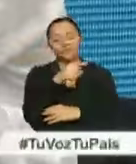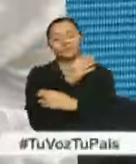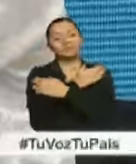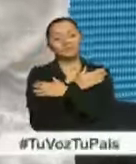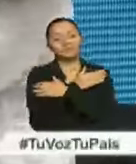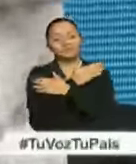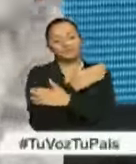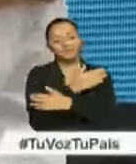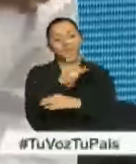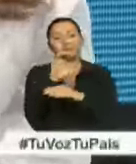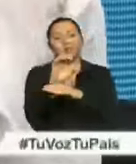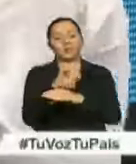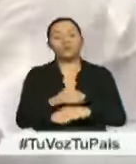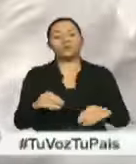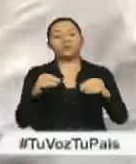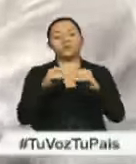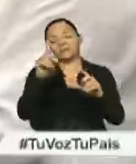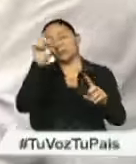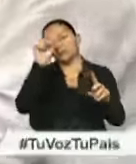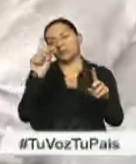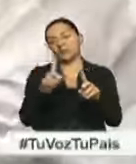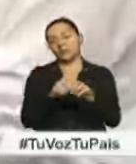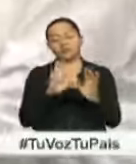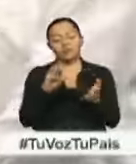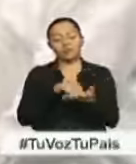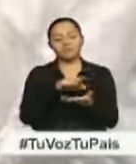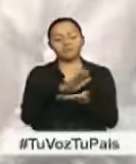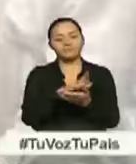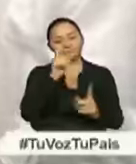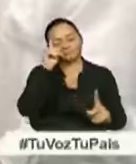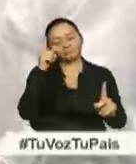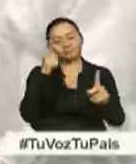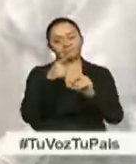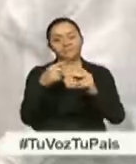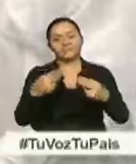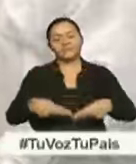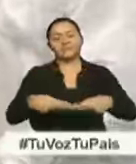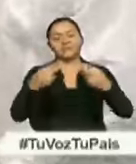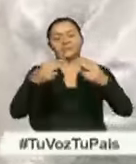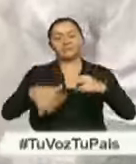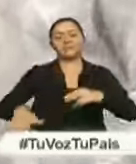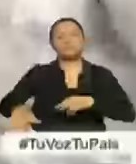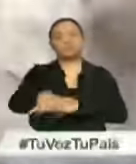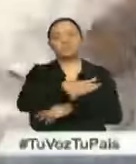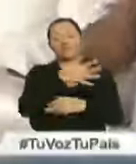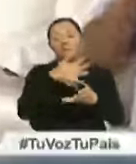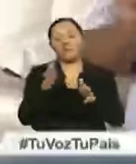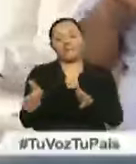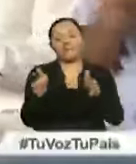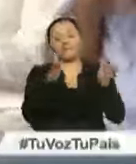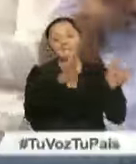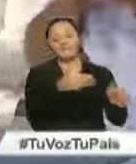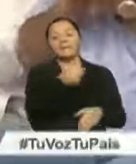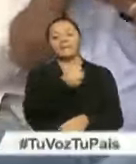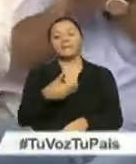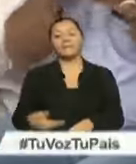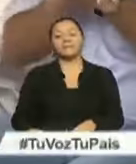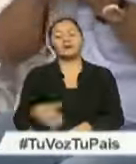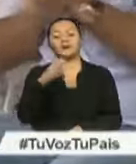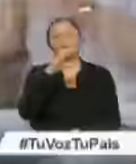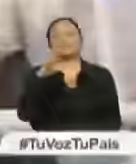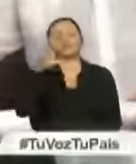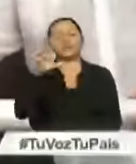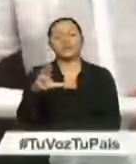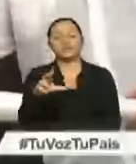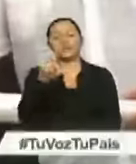felicitó a Ecuador por el acuerdo que sella definitivamente sus límites marítimos. Por su parte, el presidente costarricense